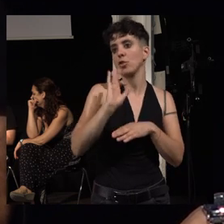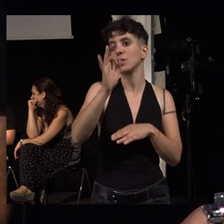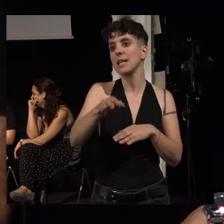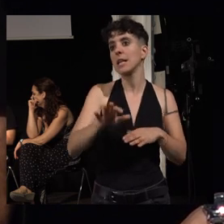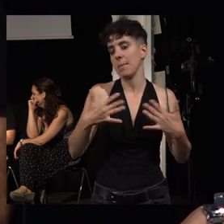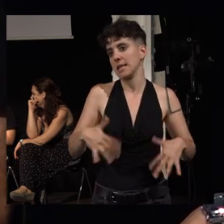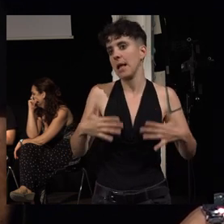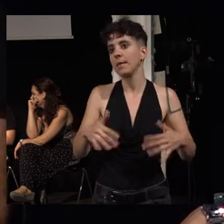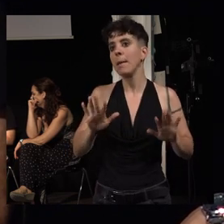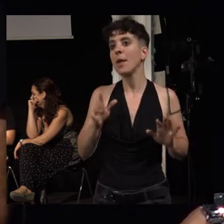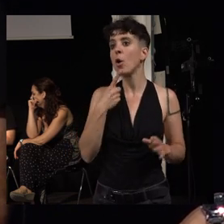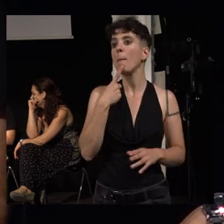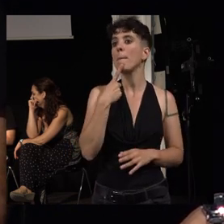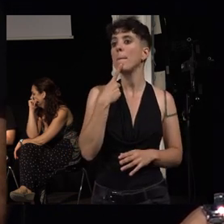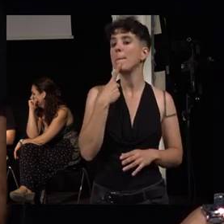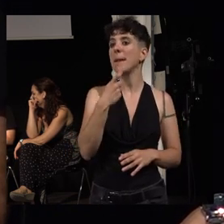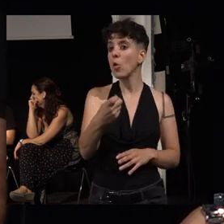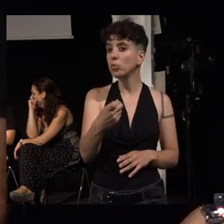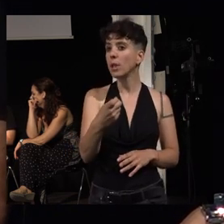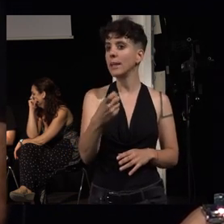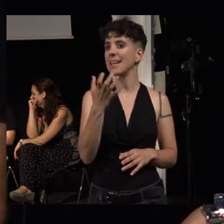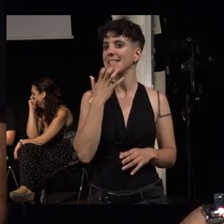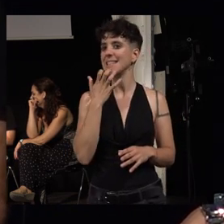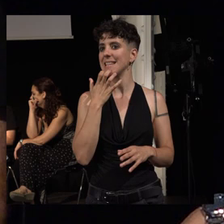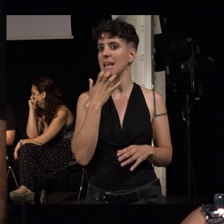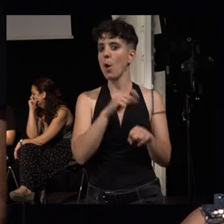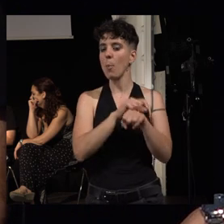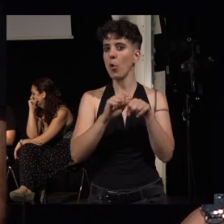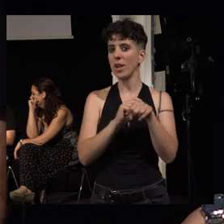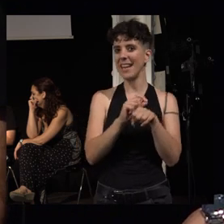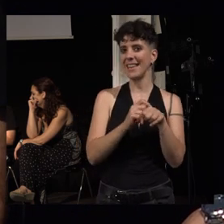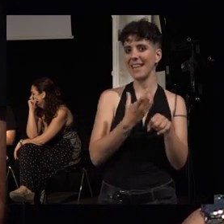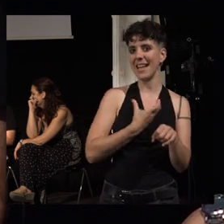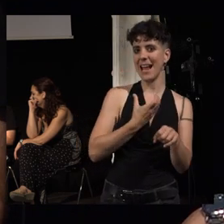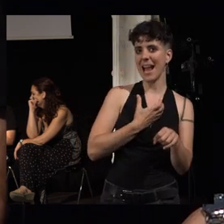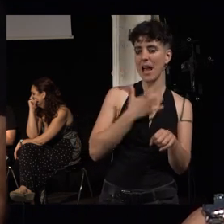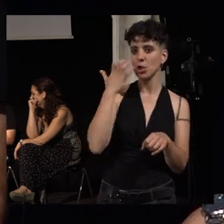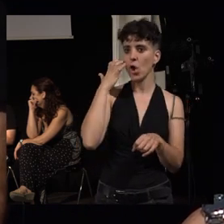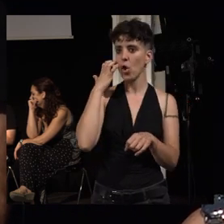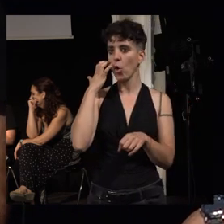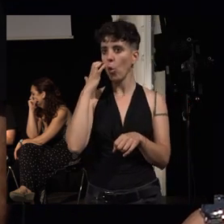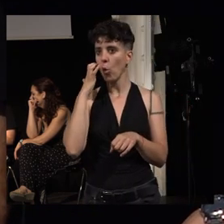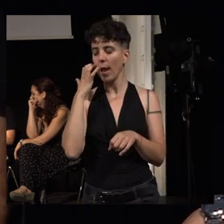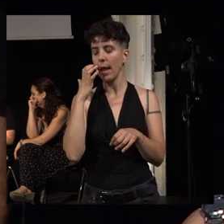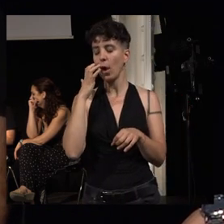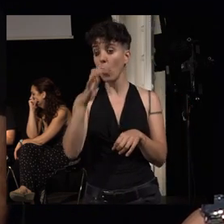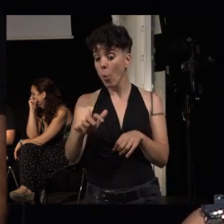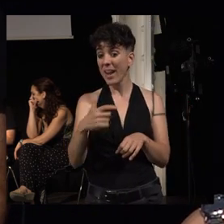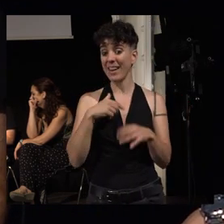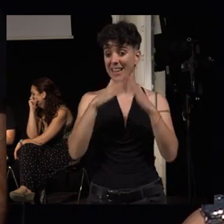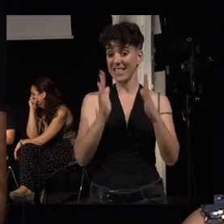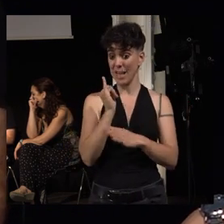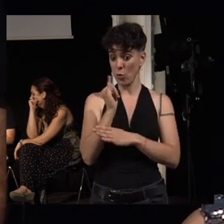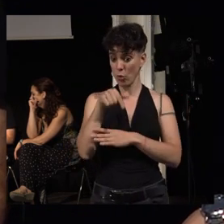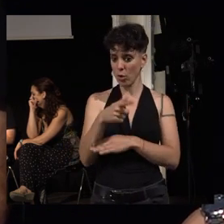pregunta de si nos podemos plantear la pregunta de si es posible hacer políticas queer desde las instituciones, yo cambiaría un poquito la pregunta